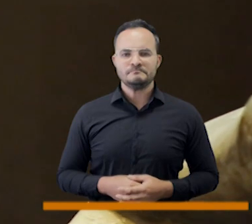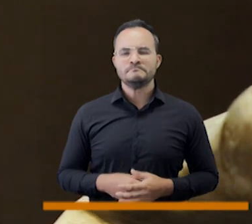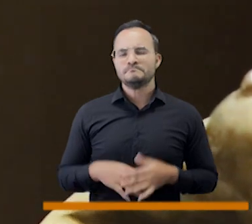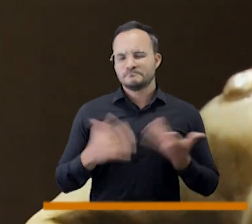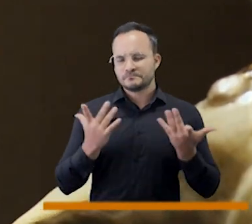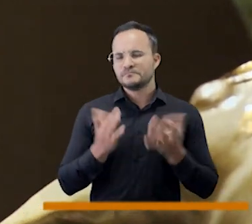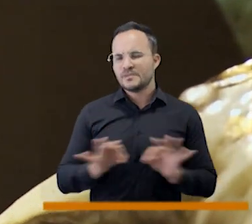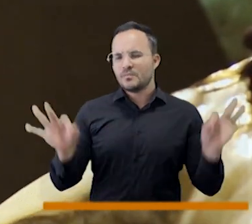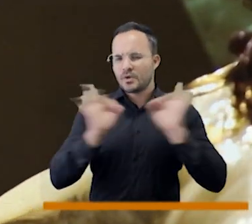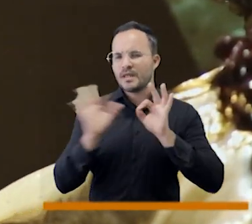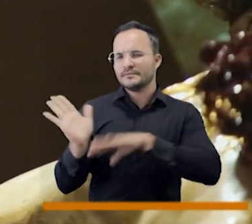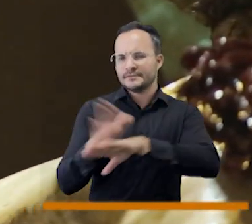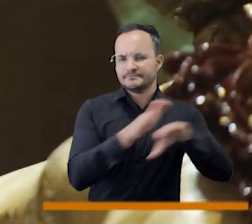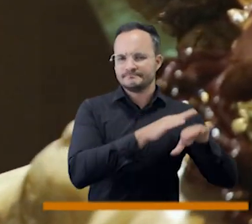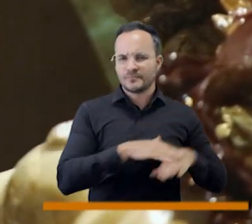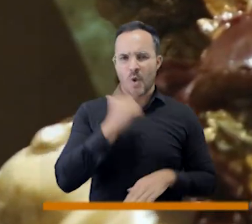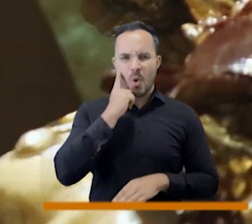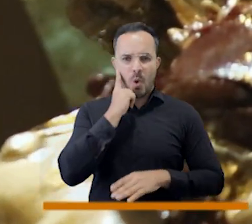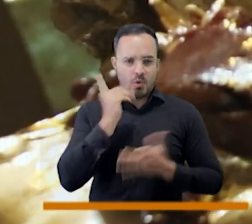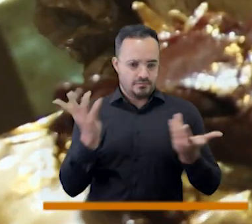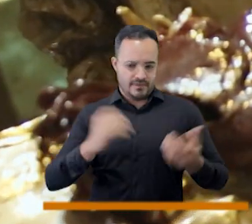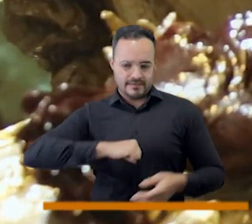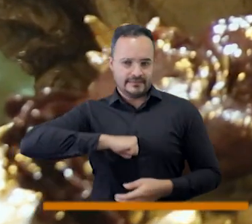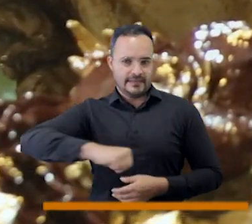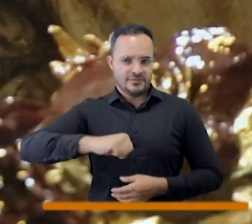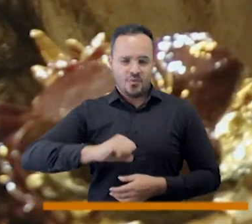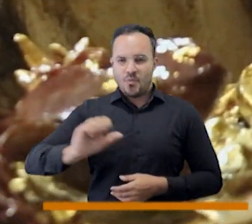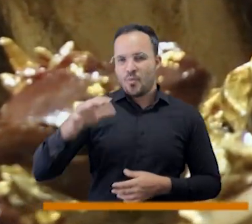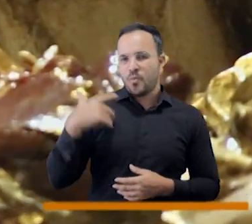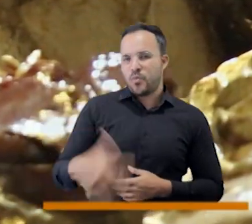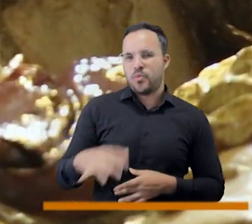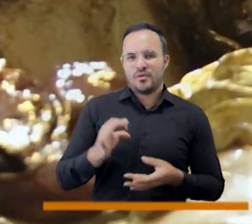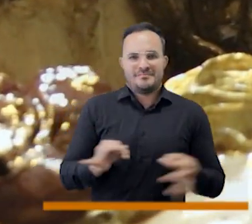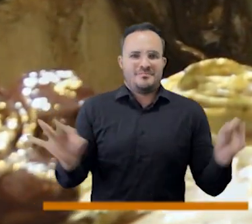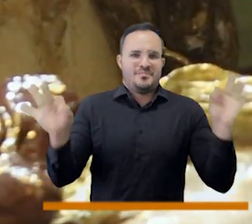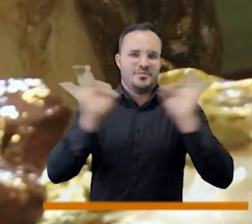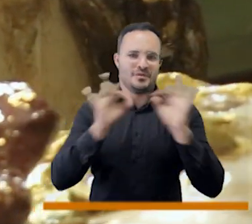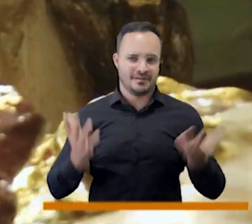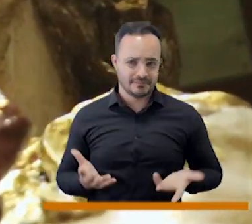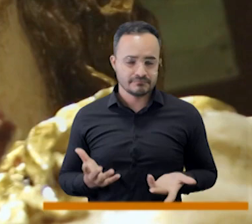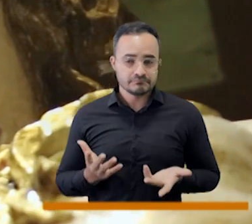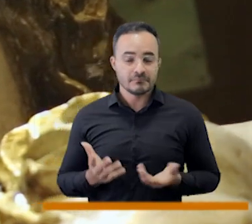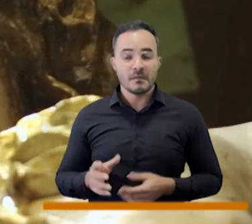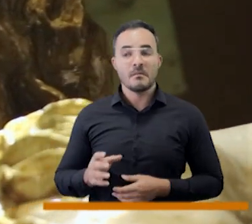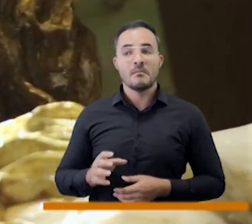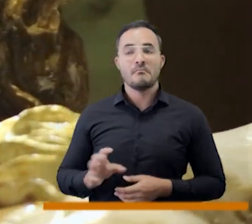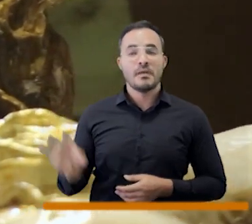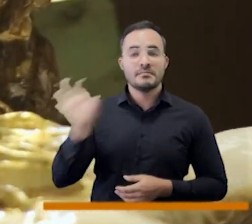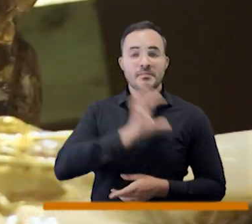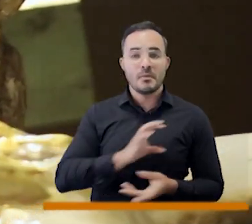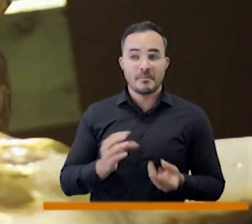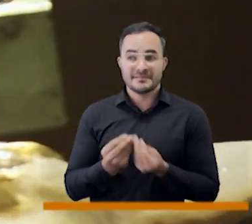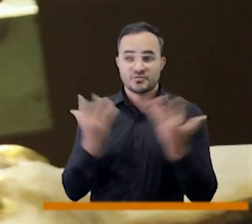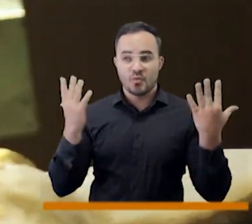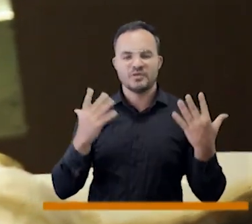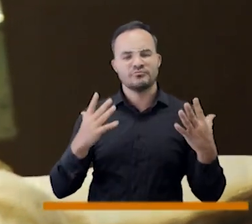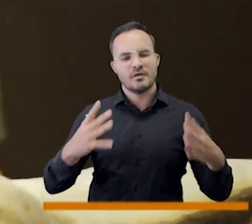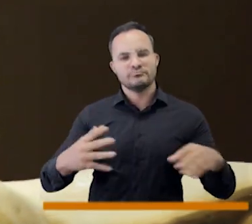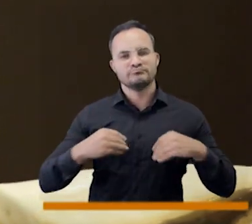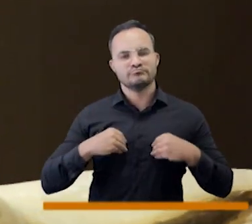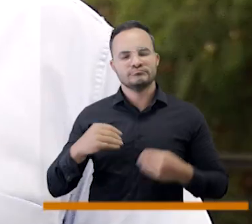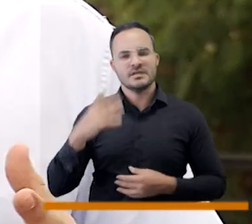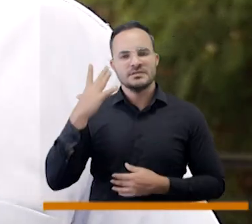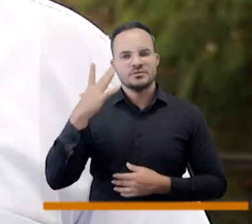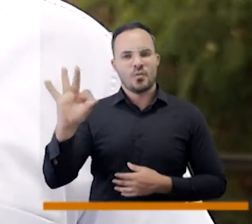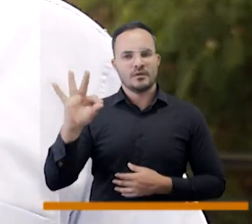Es importante dar claridad que es un derecho fundamental y que Colombia está dentro de los 50 países donde hay